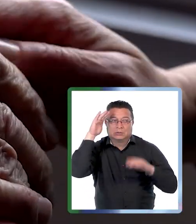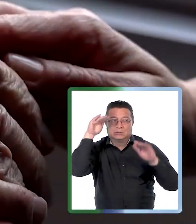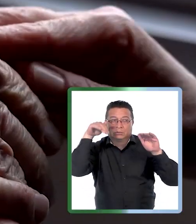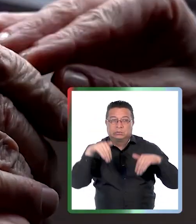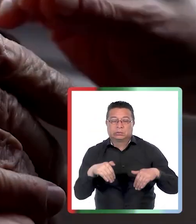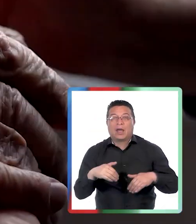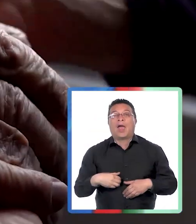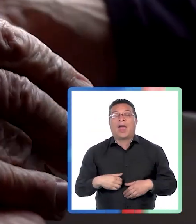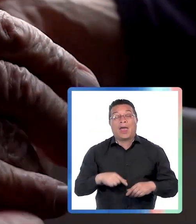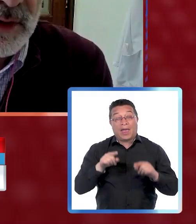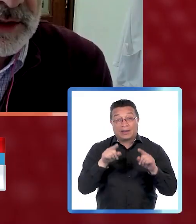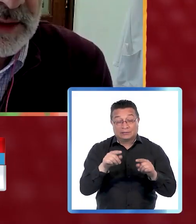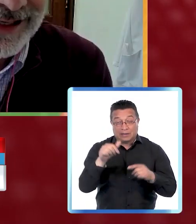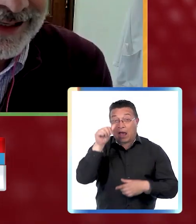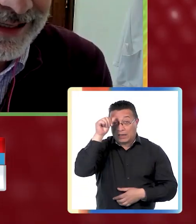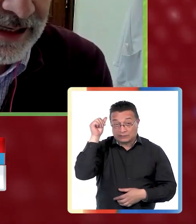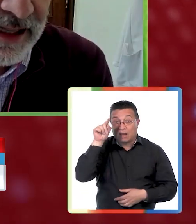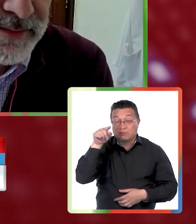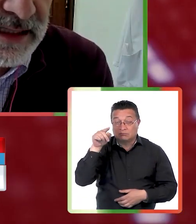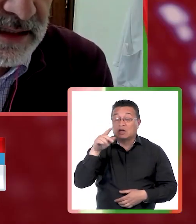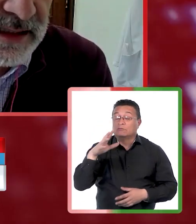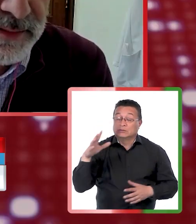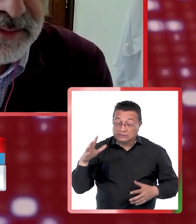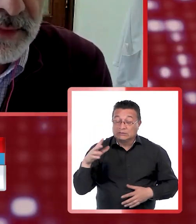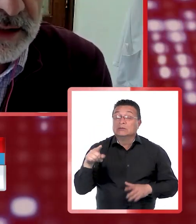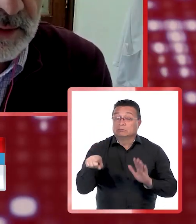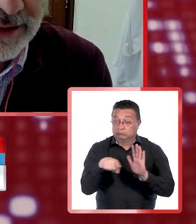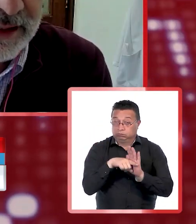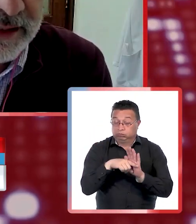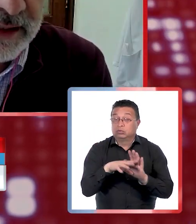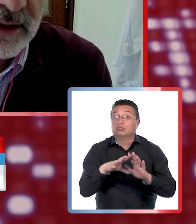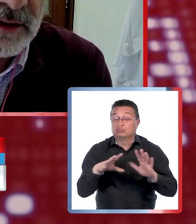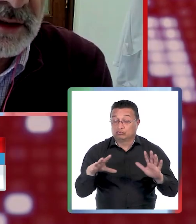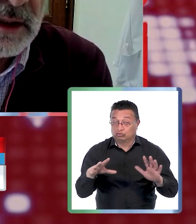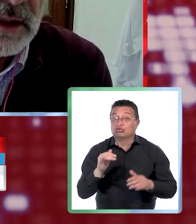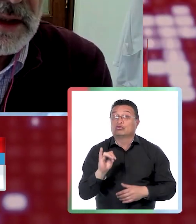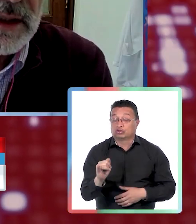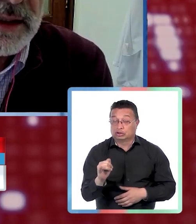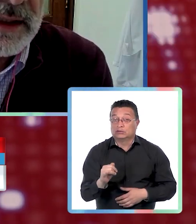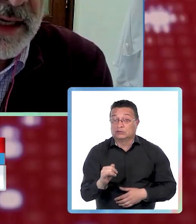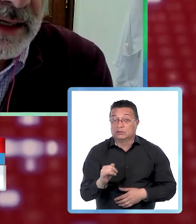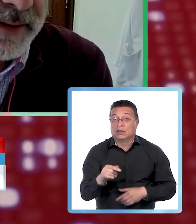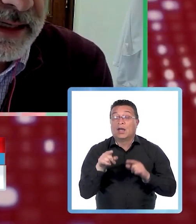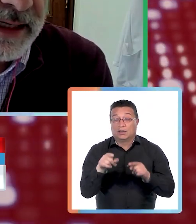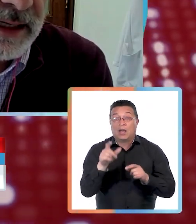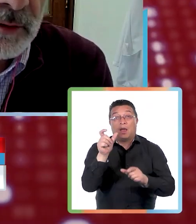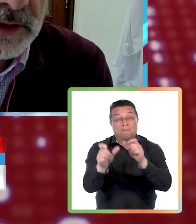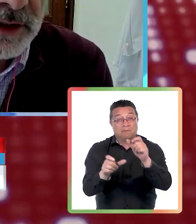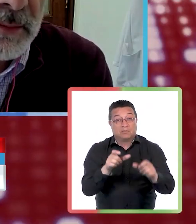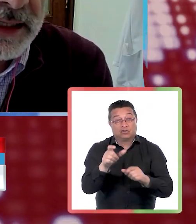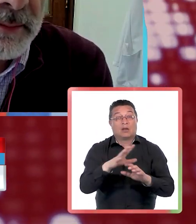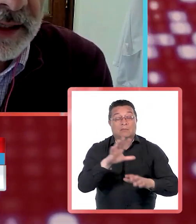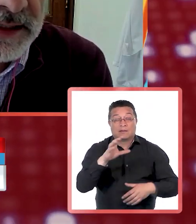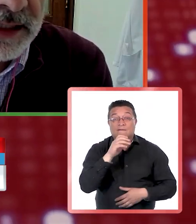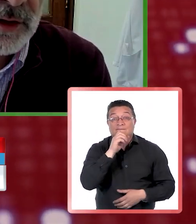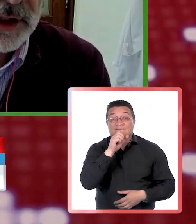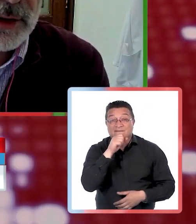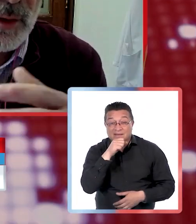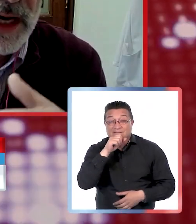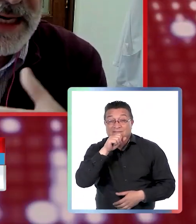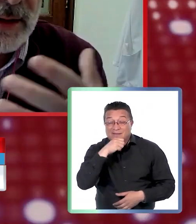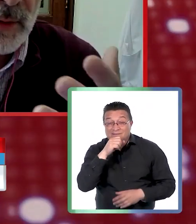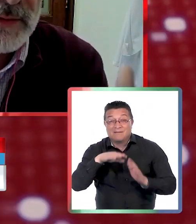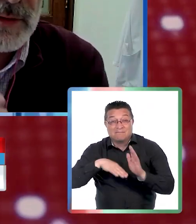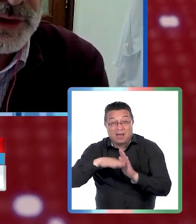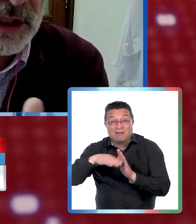bueno, el Alzheimer en sí mismo es una tragedia, la demencia en sí misma es una tragedia, ¿no? Y en la medida en que la población vaya envejeciendo